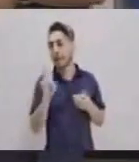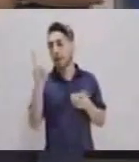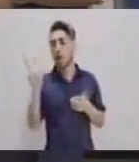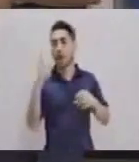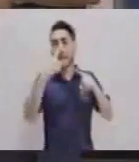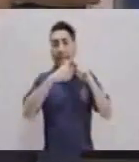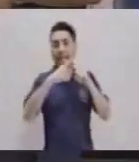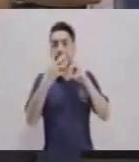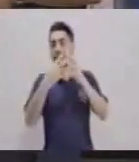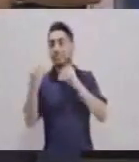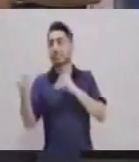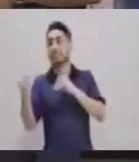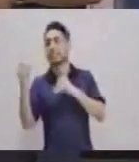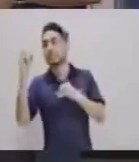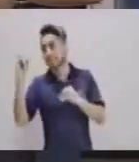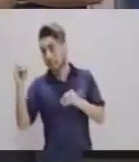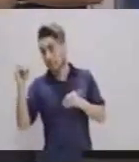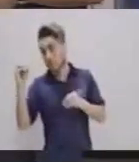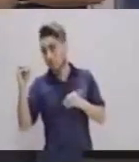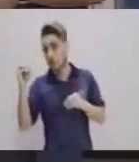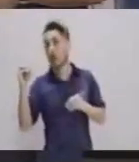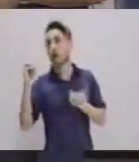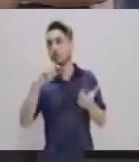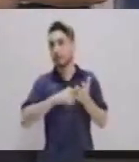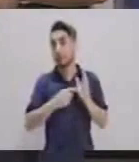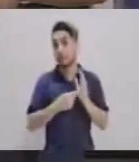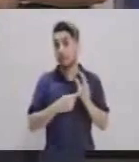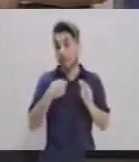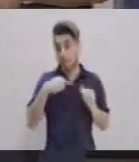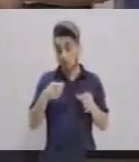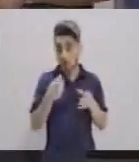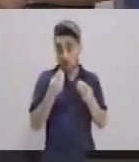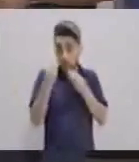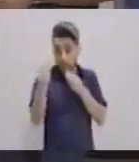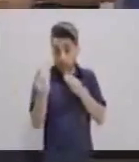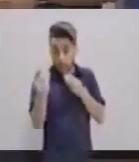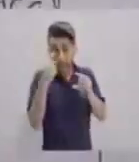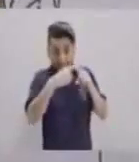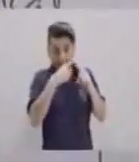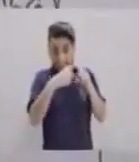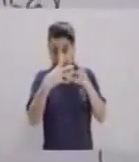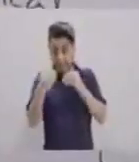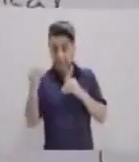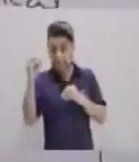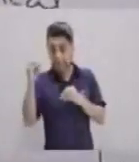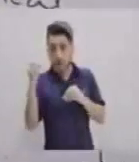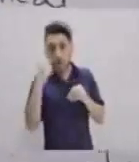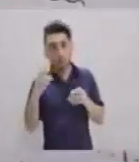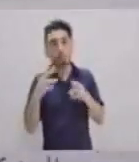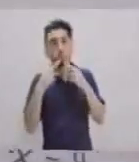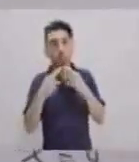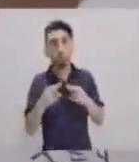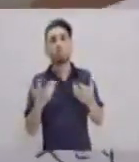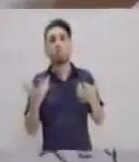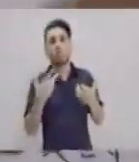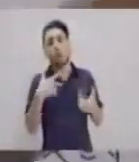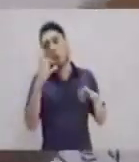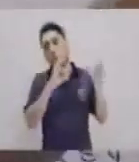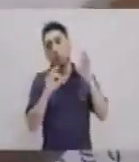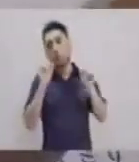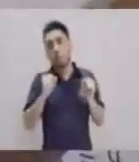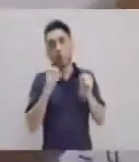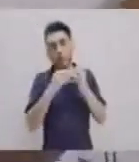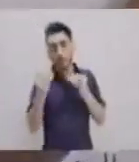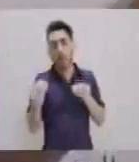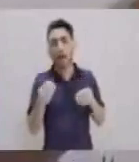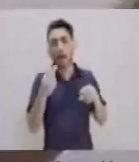vale 0. ¿Qué significa? Que al momento que le asigno 0, voy a determinar un resultado. O le puedo dar